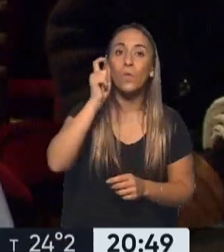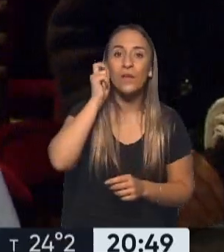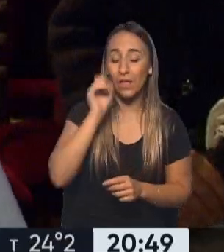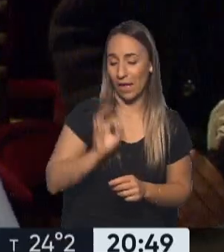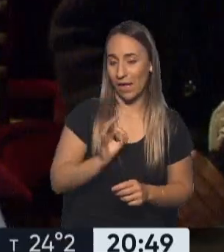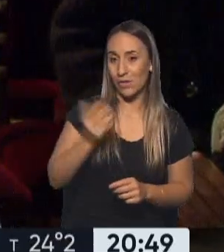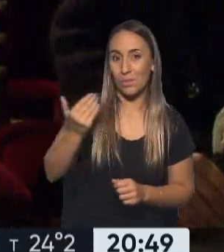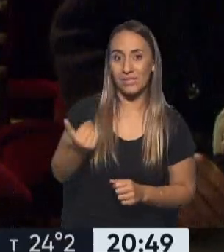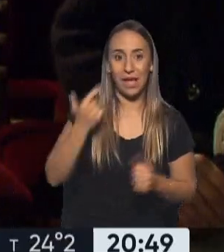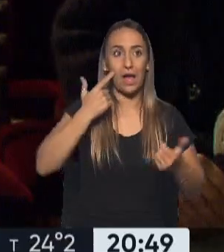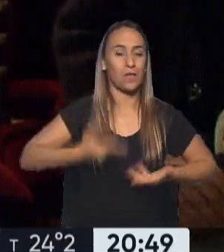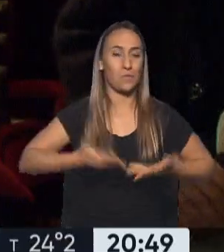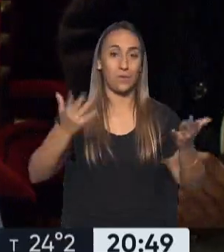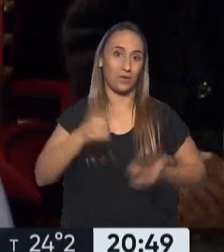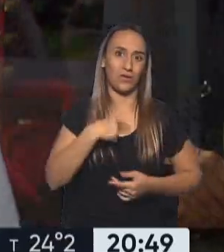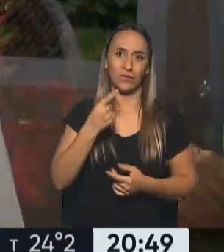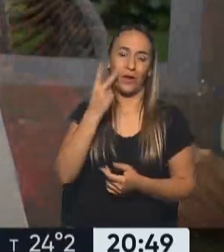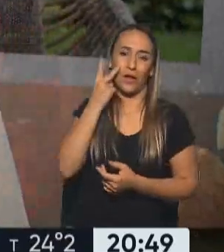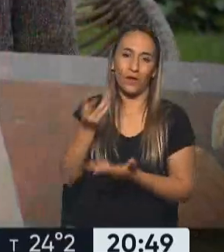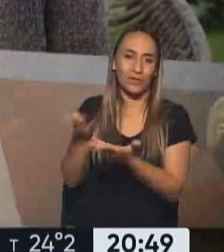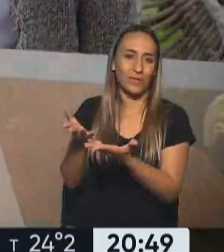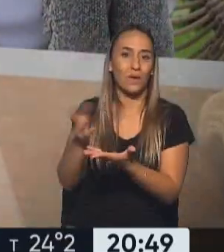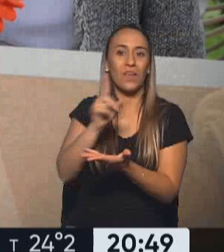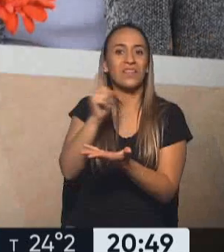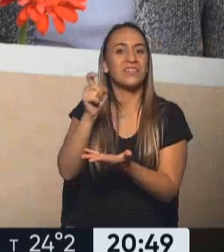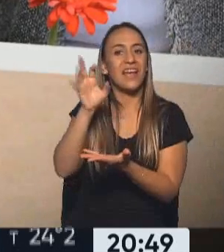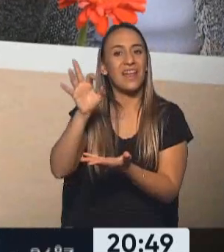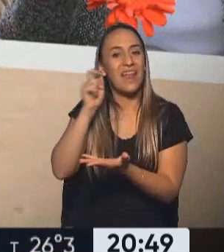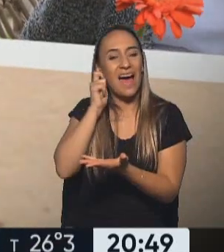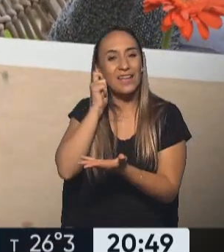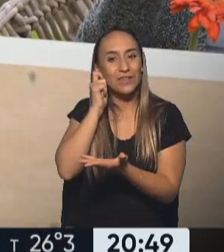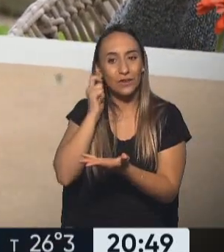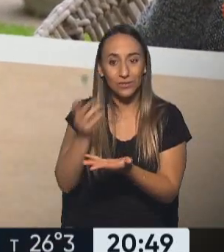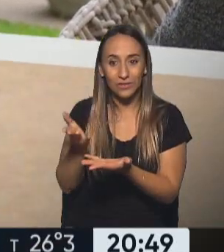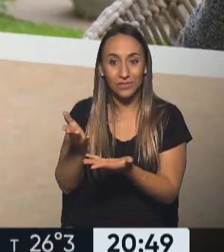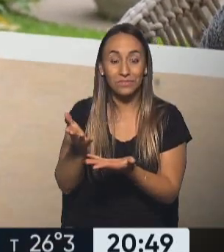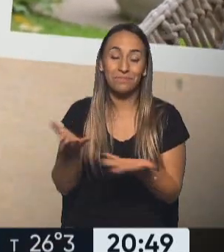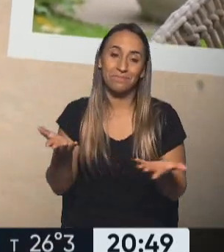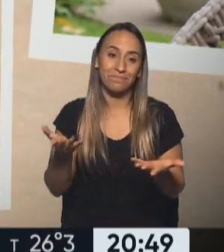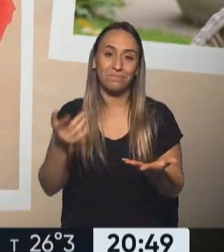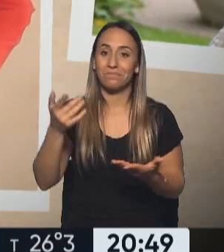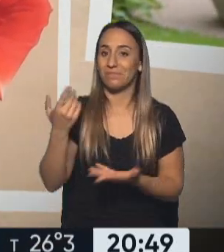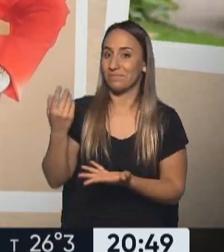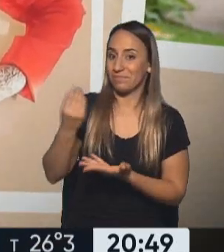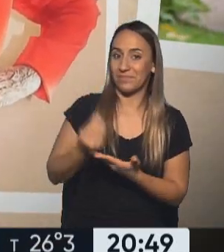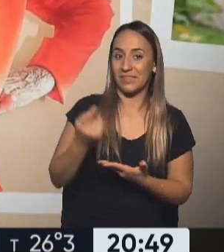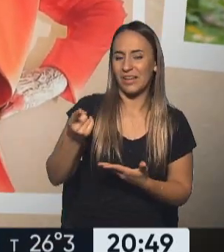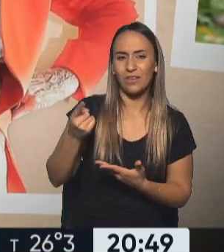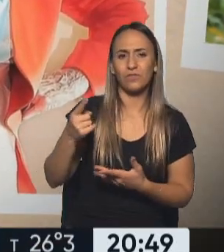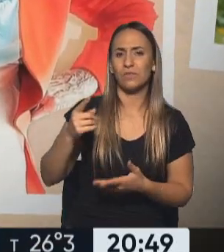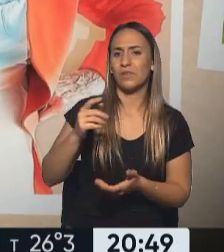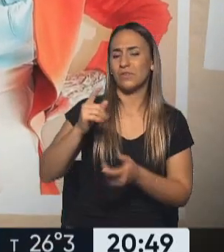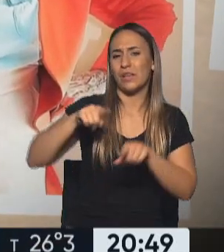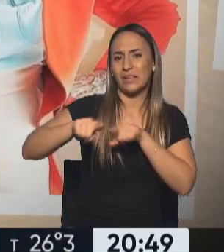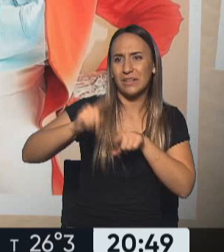pasado visibilizamos precisamente sus 100 años sobre este nuestro querido país, con toda su trayectoria,